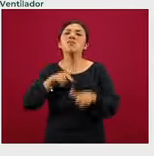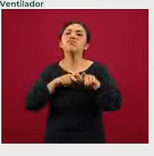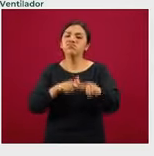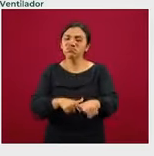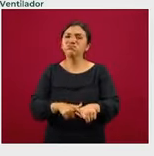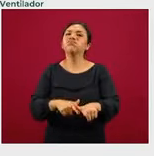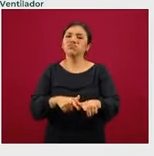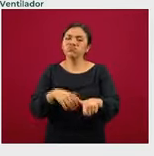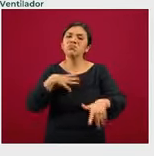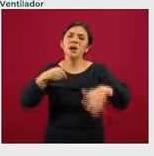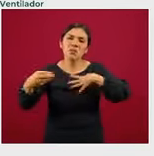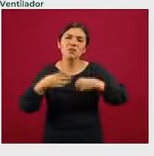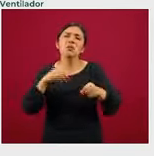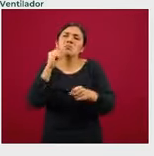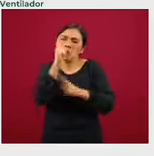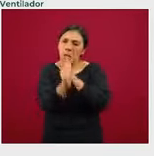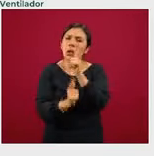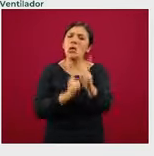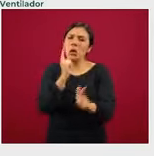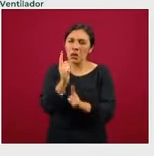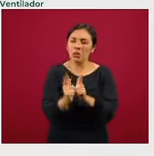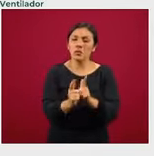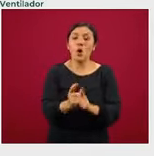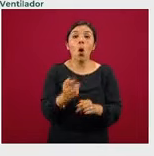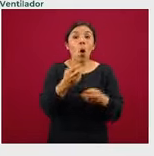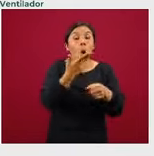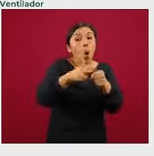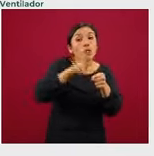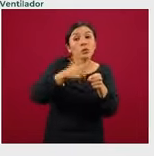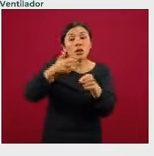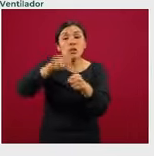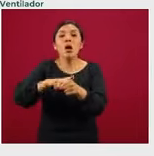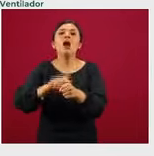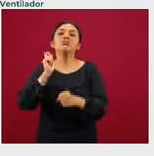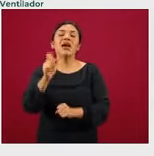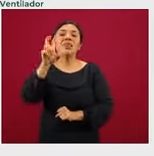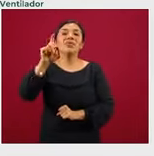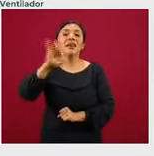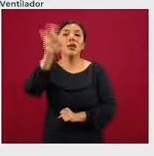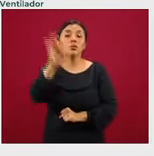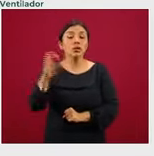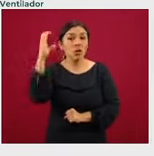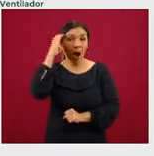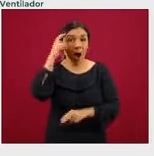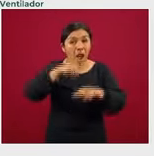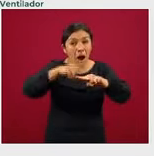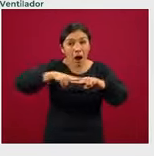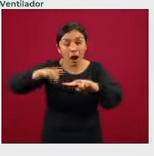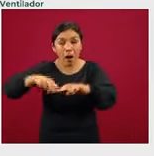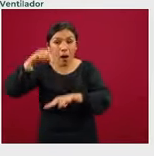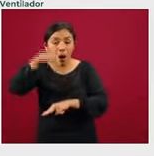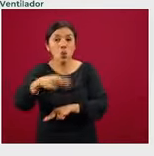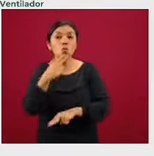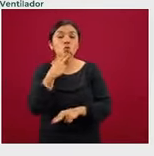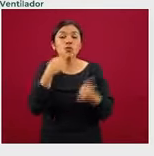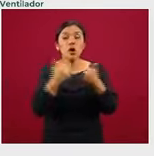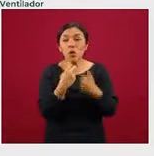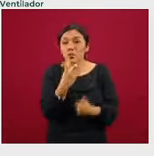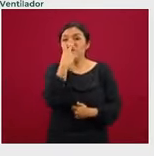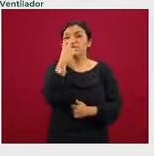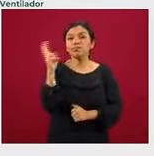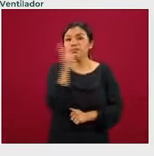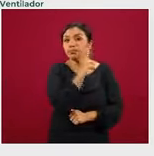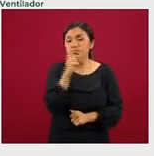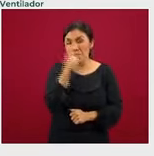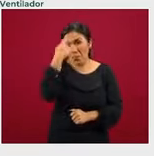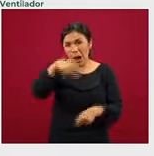transmisión en general baja. La ocupación hospitalaria, 30% de las camas en las que se utiliza ventilación